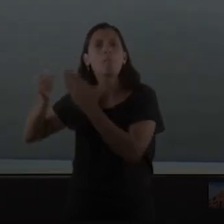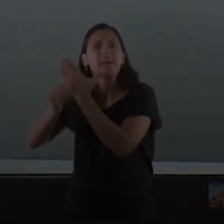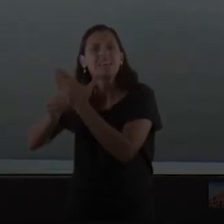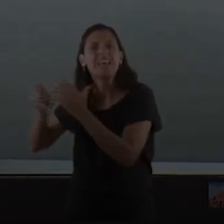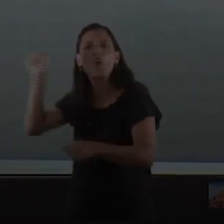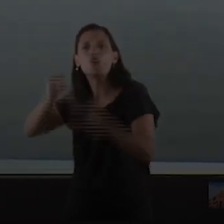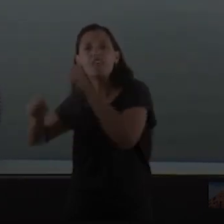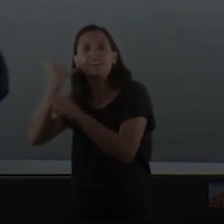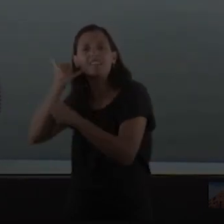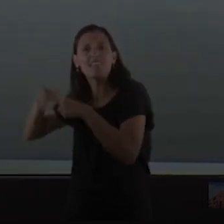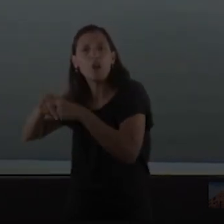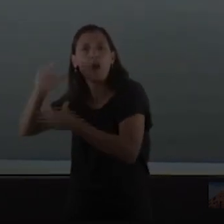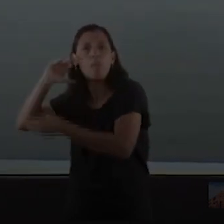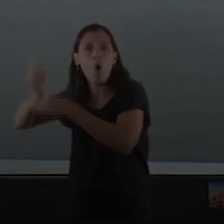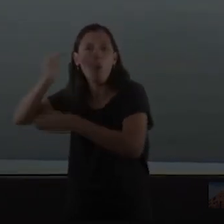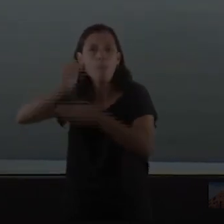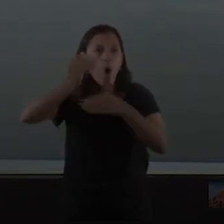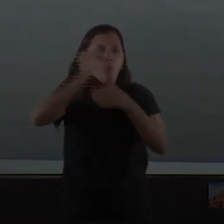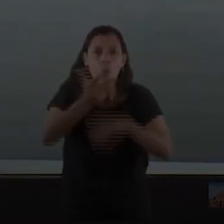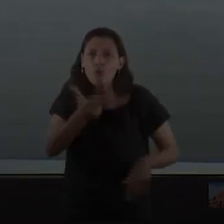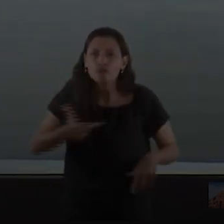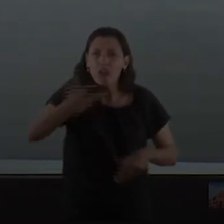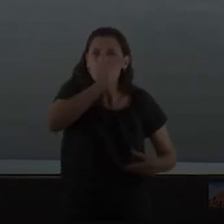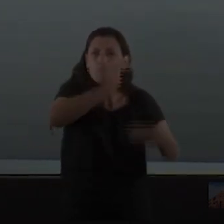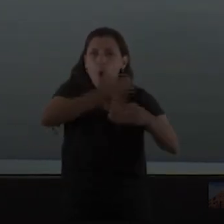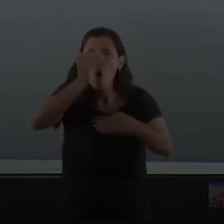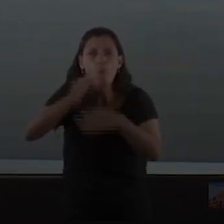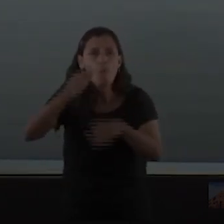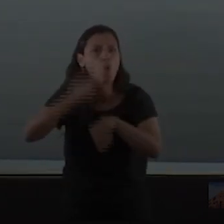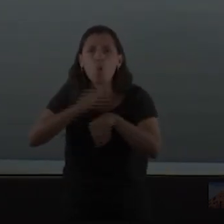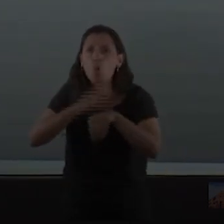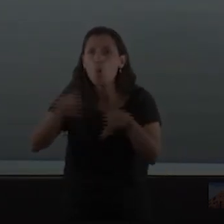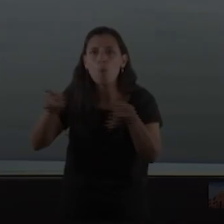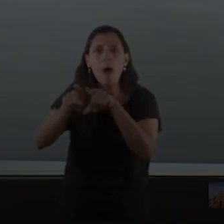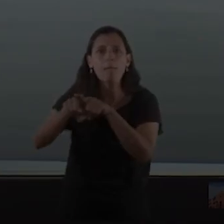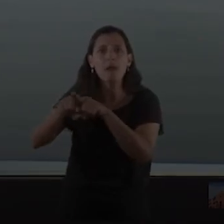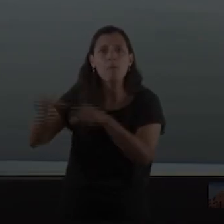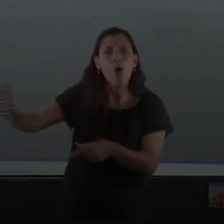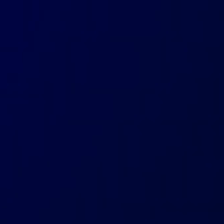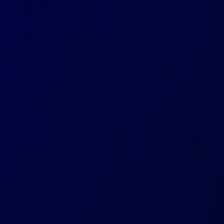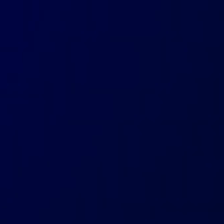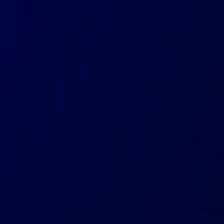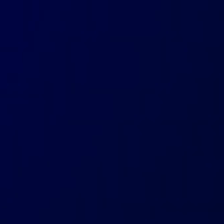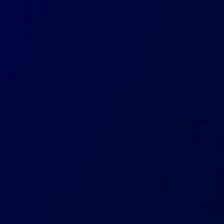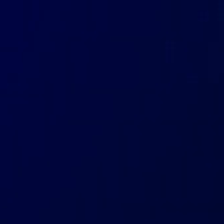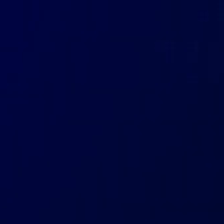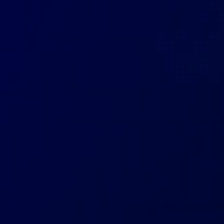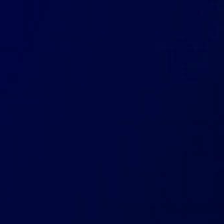tres baluartes centrales para el desarrollo de un Estado y de una sociedad.